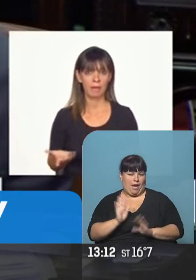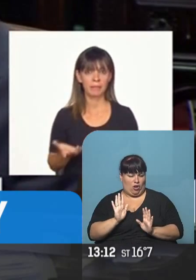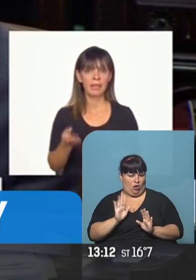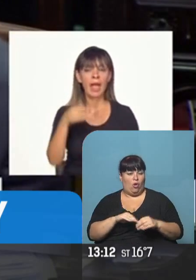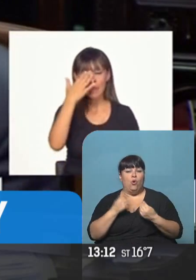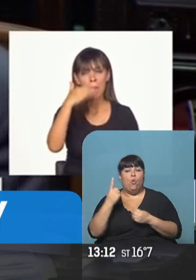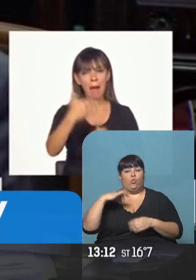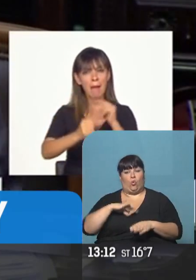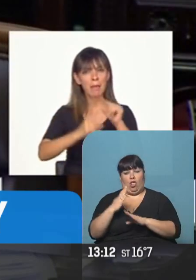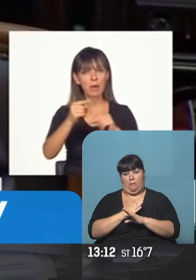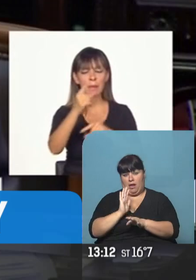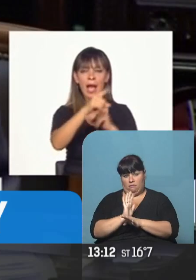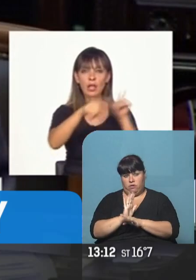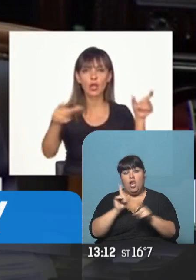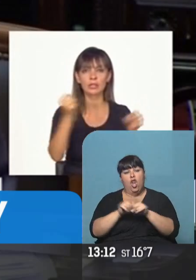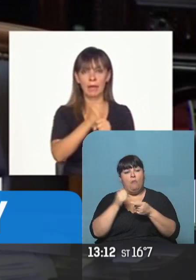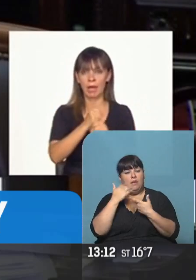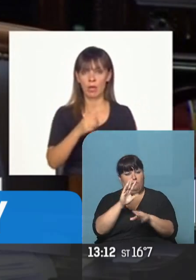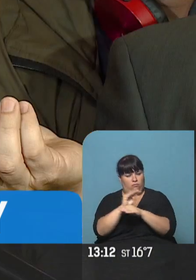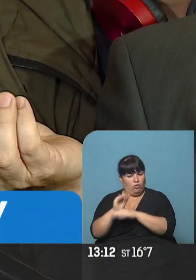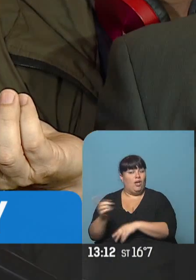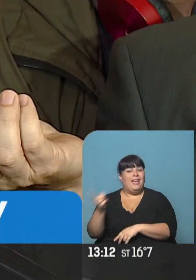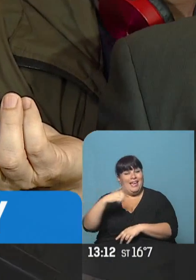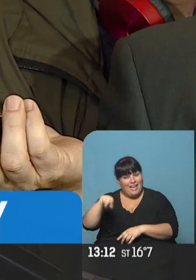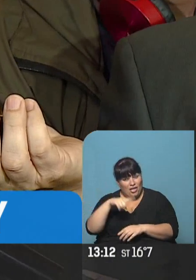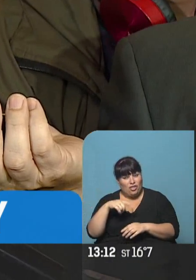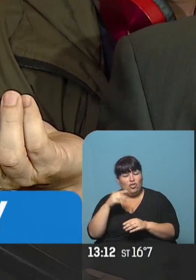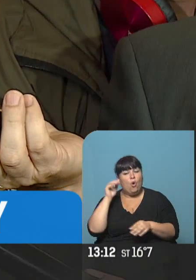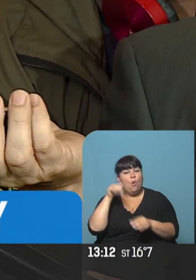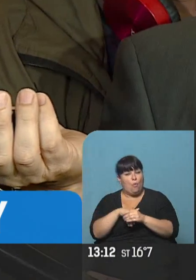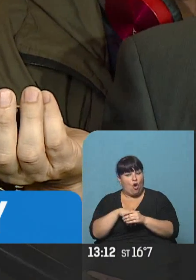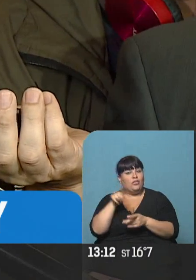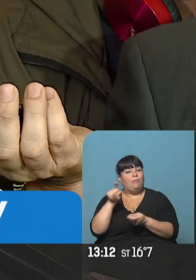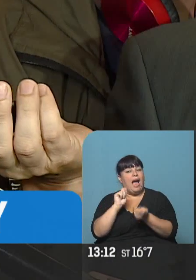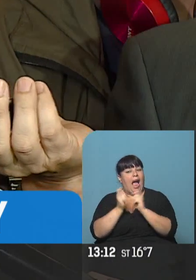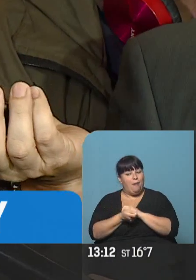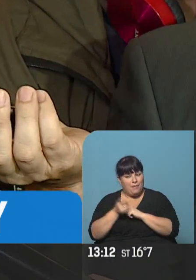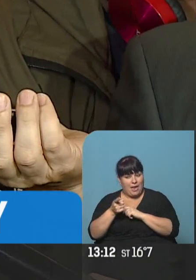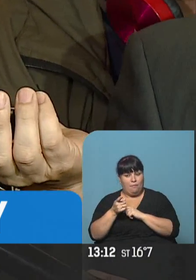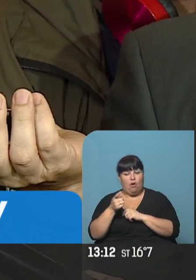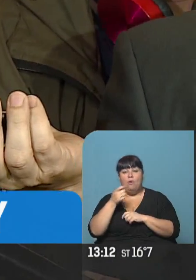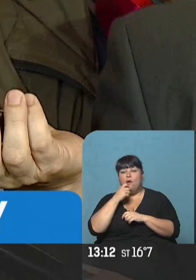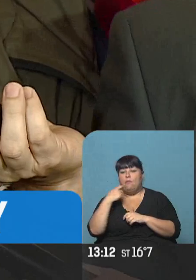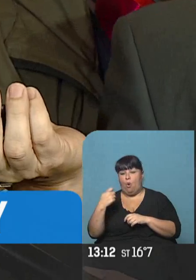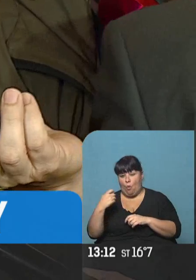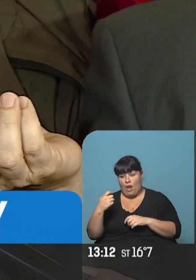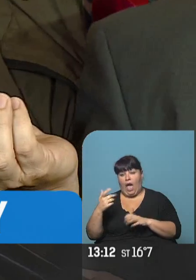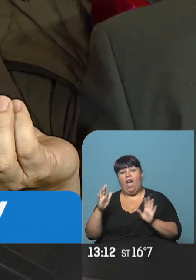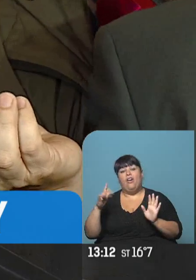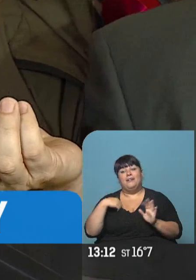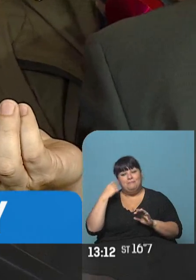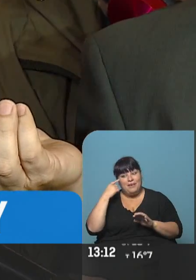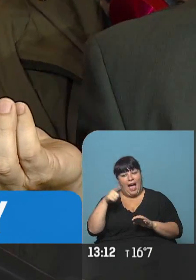es un sueldo menos. Lo mismo la asignación. Muchos de ellos, votantes de Cambiemos, en el caso de los jubilados. Yo creo que de